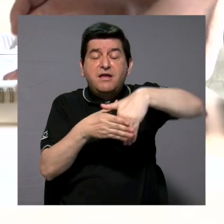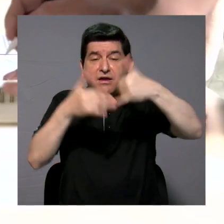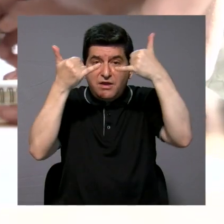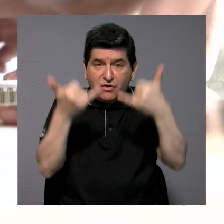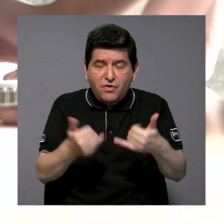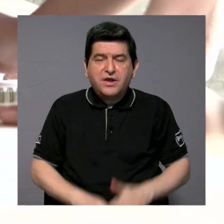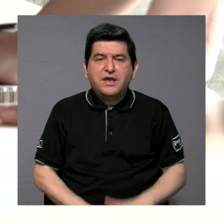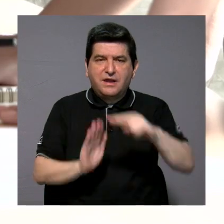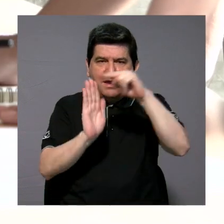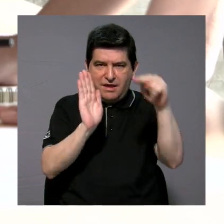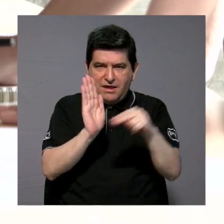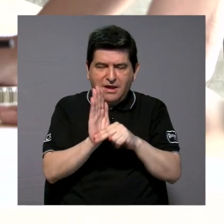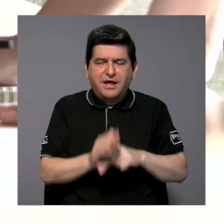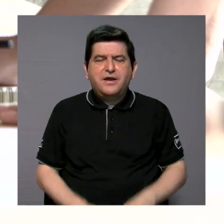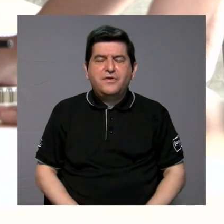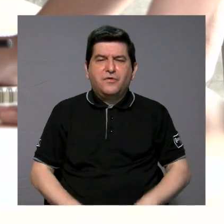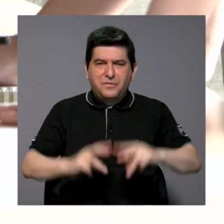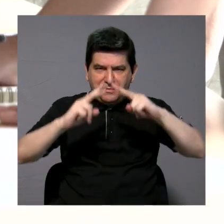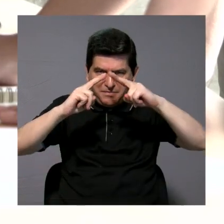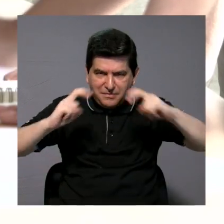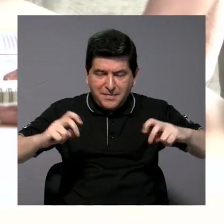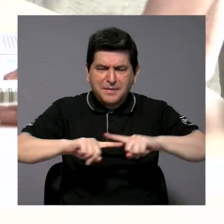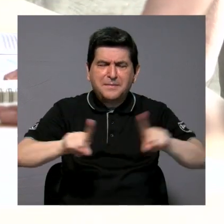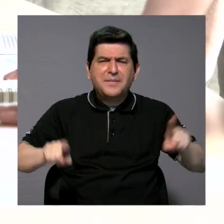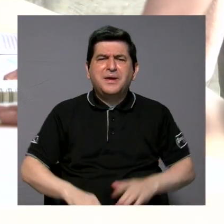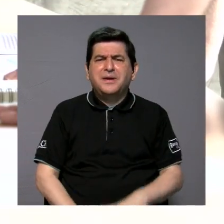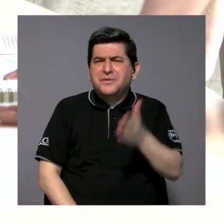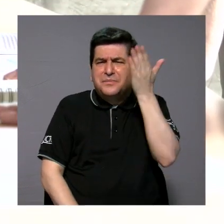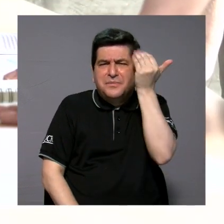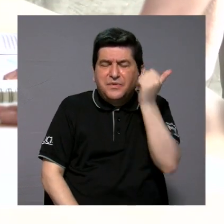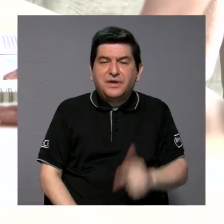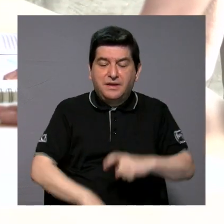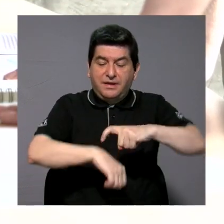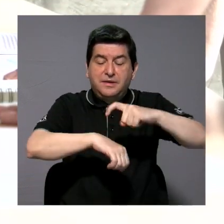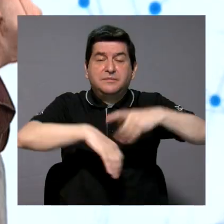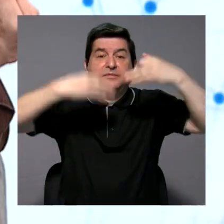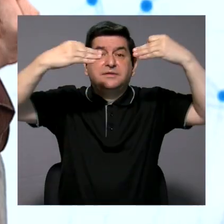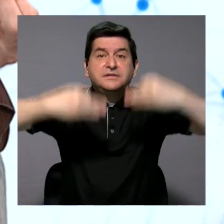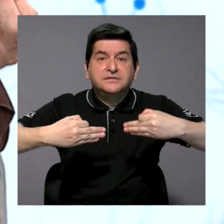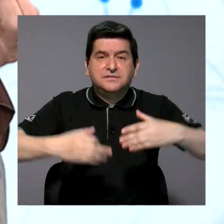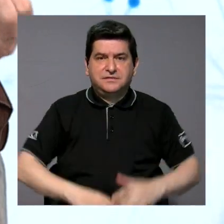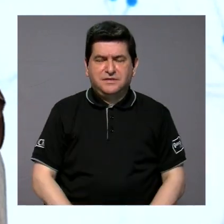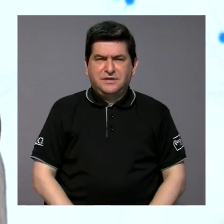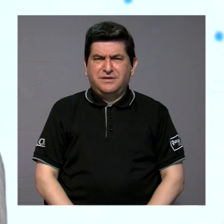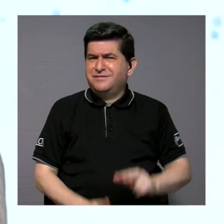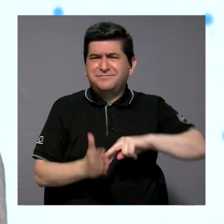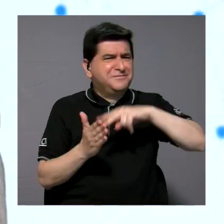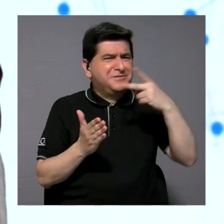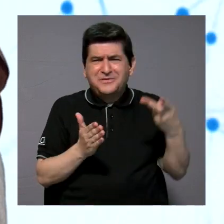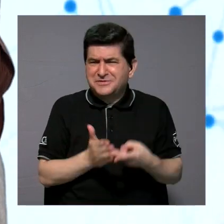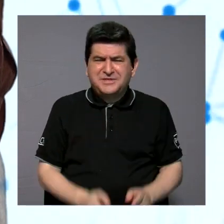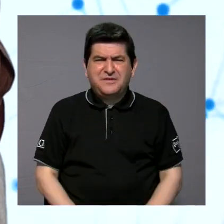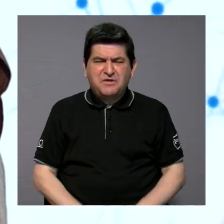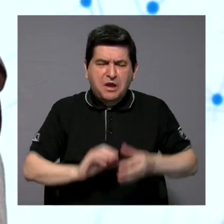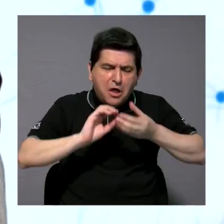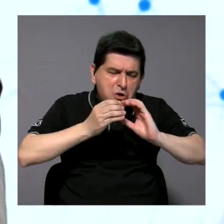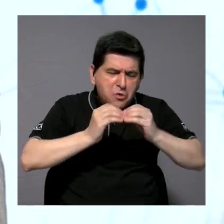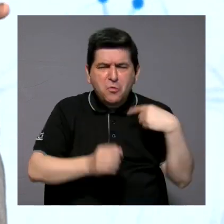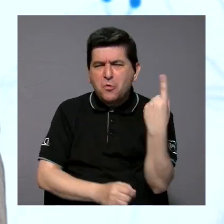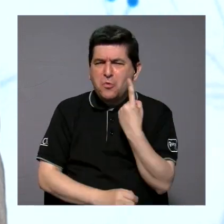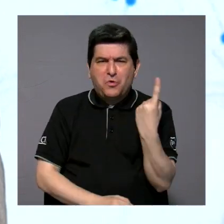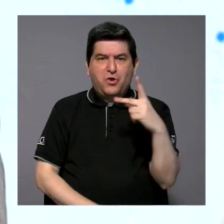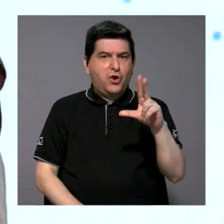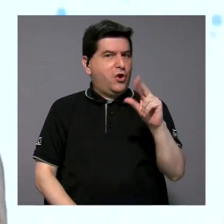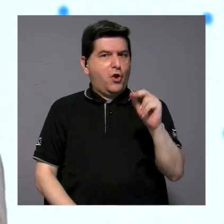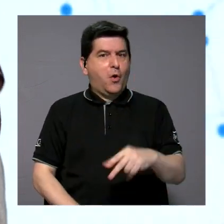meterlas en el marco de análisis. ¿Pero para qué, Gustavo? Es para la toma de decisiones, no es para hacer un cálculo, no,